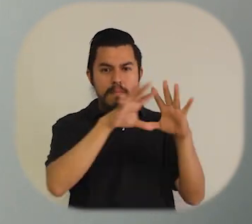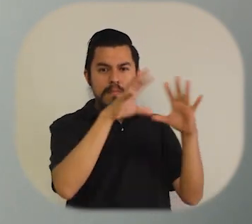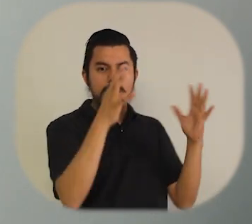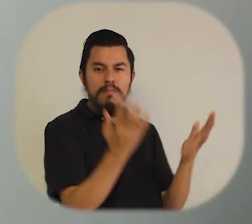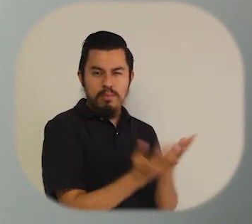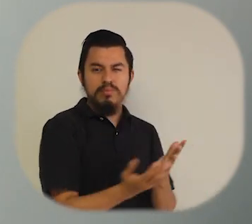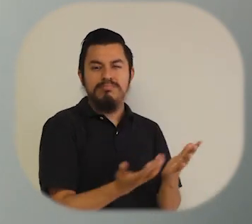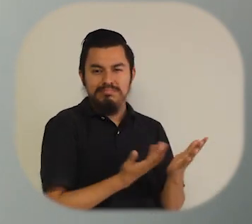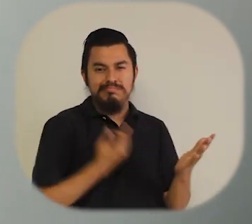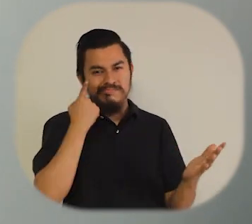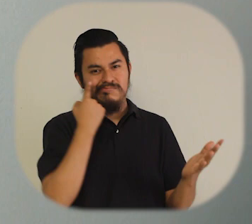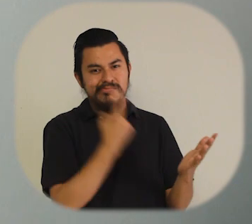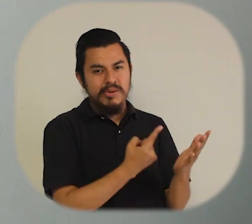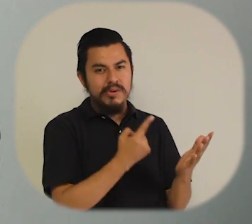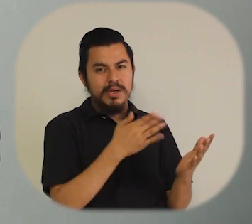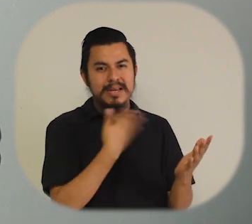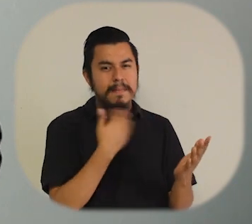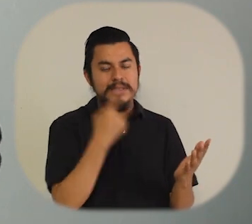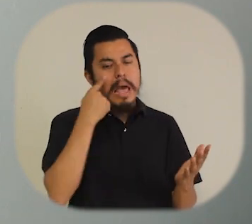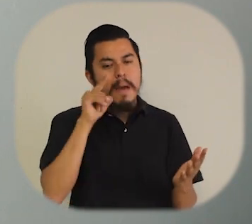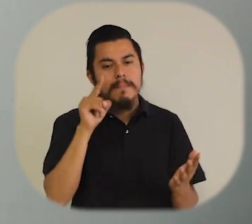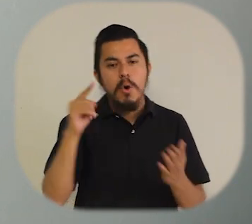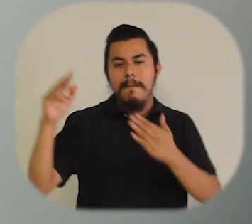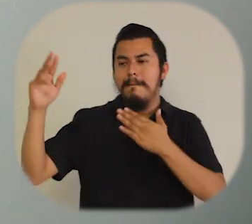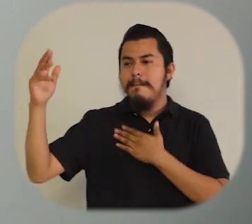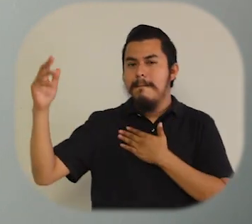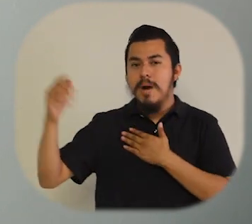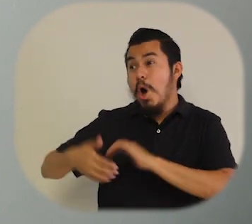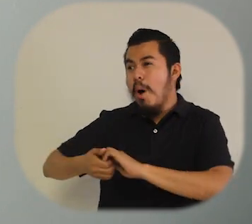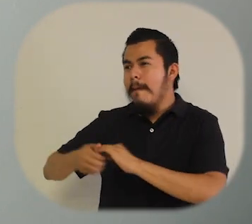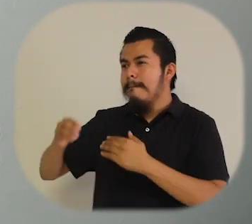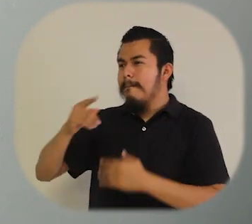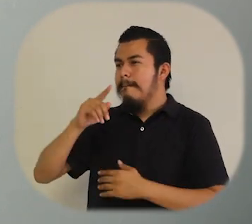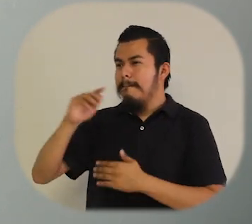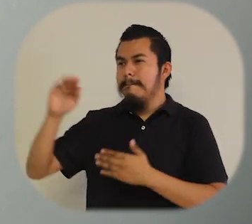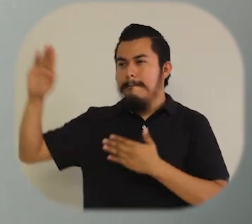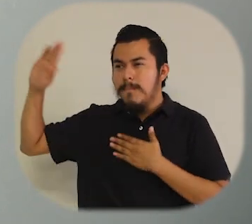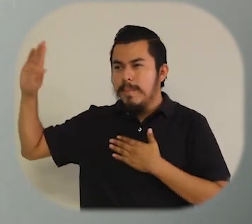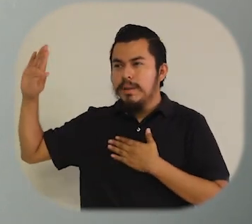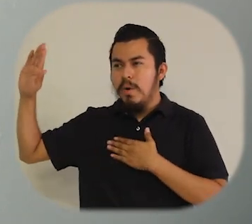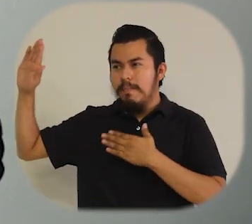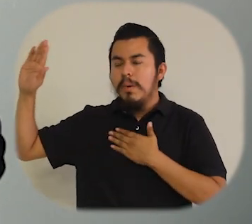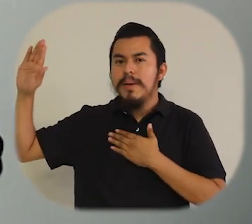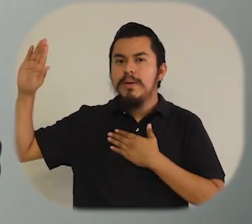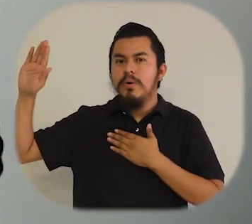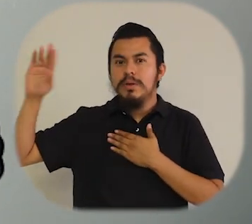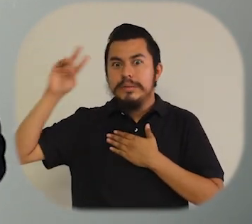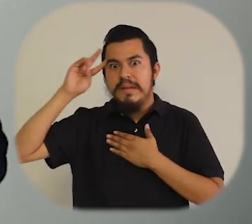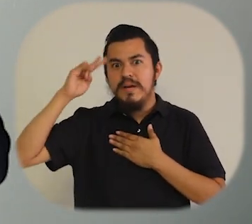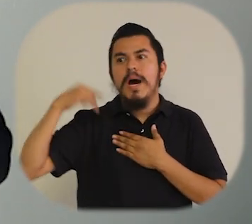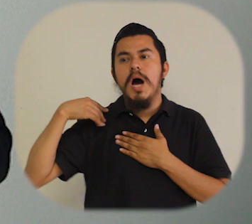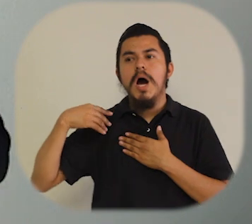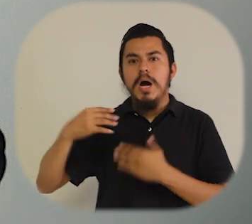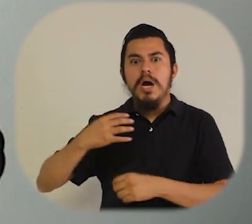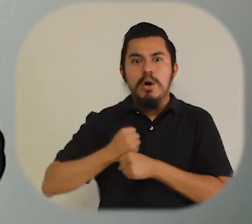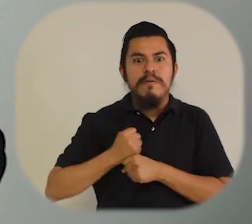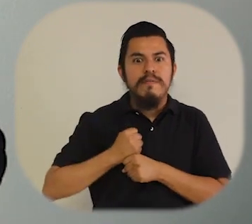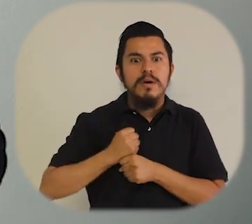es algo que usted hace con cualquiera, es alguien con quien usted confía. El hecho de que le es permitido una promesa es una gran